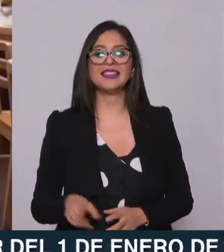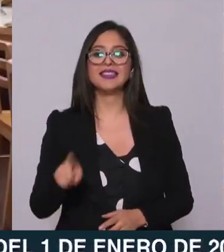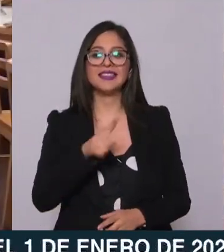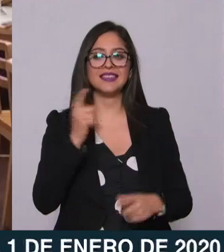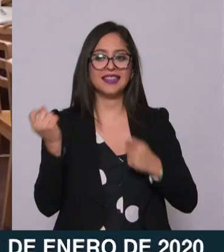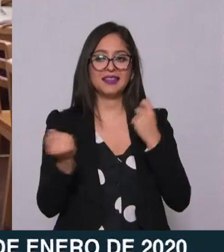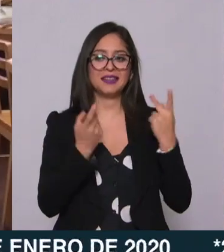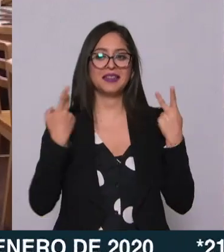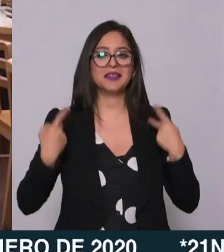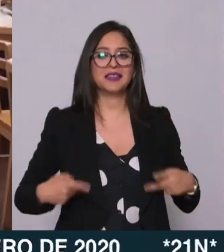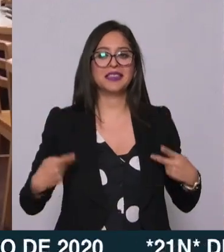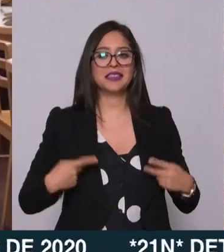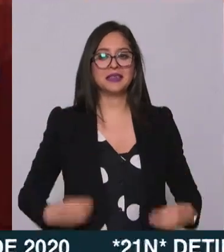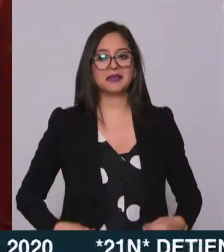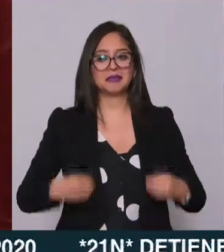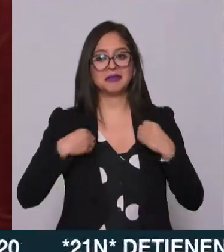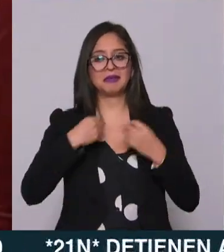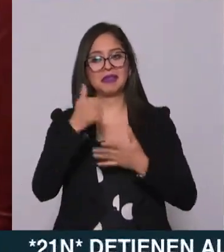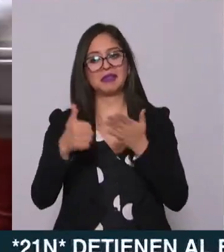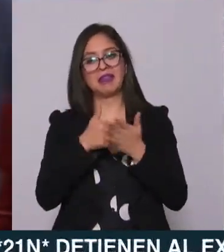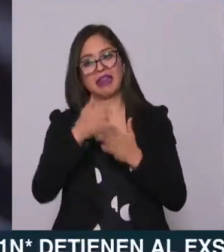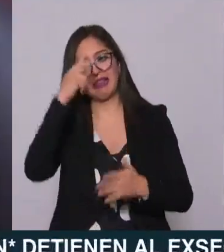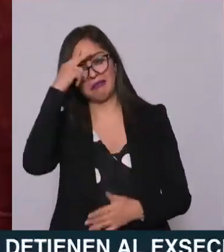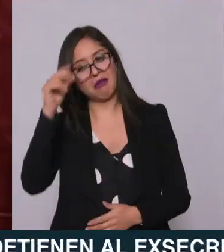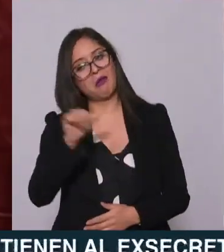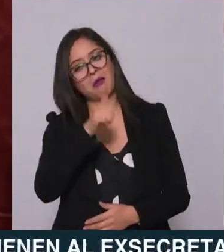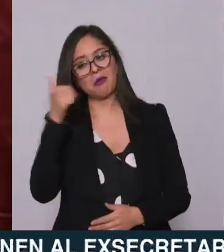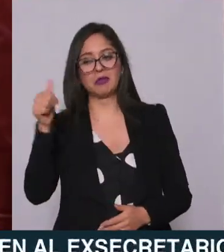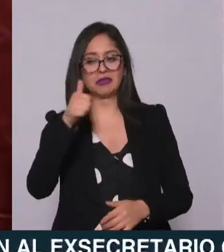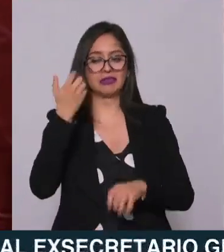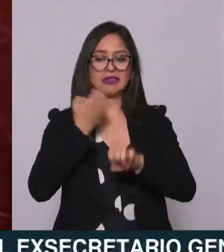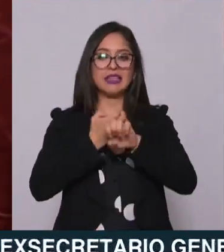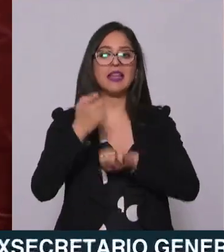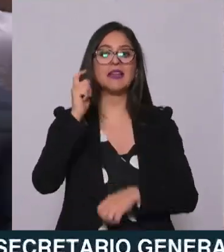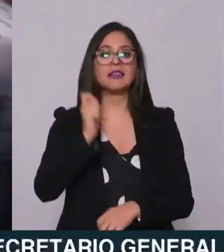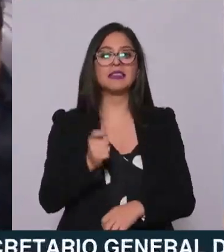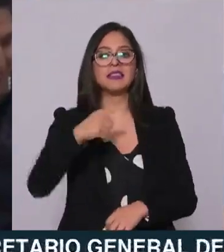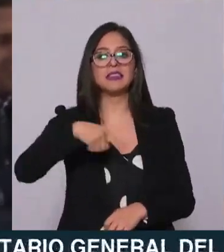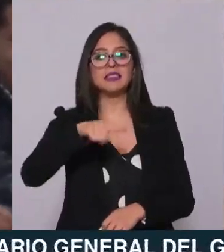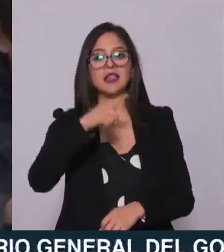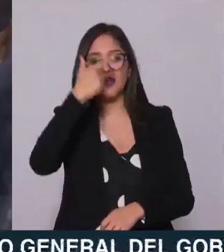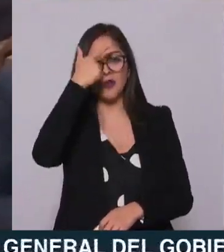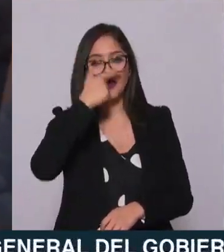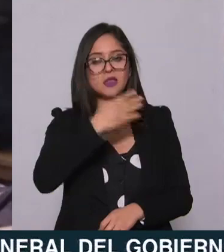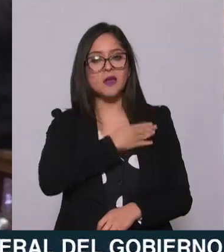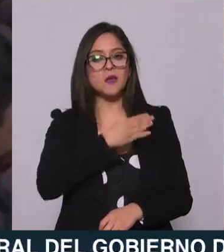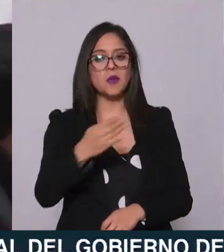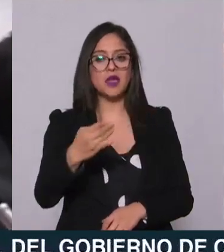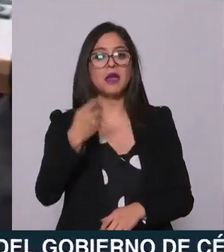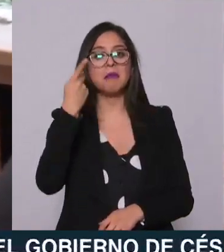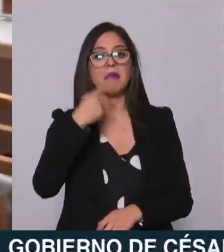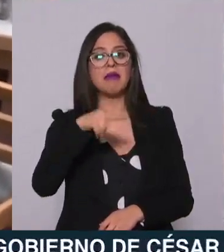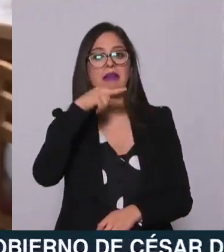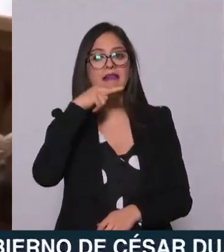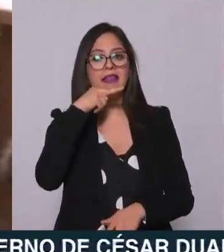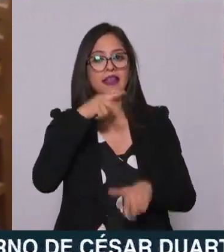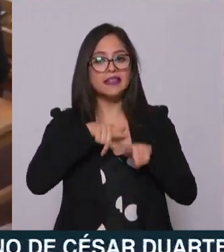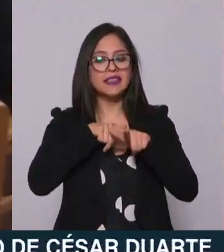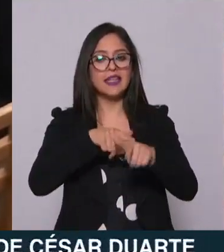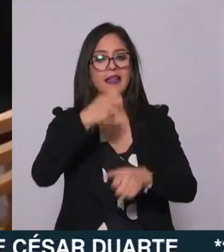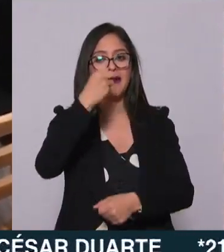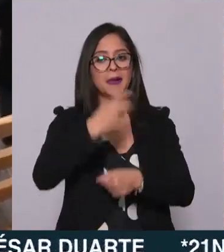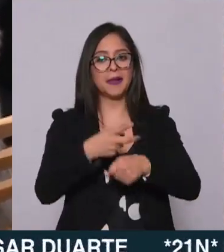muchos capitalinos y no capitalinos, la Nochebuena terminó durante la madrugada, pero la Navidad continuó desde muy temprano